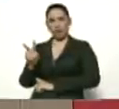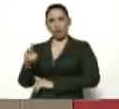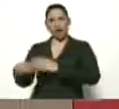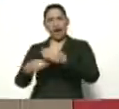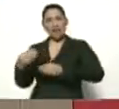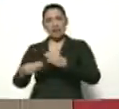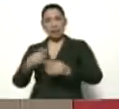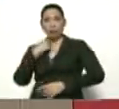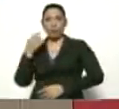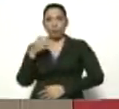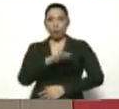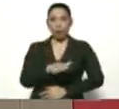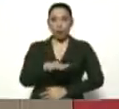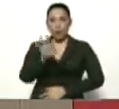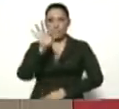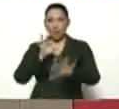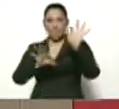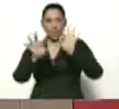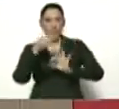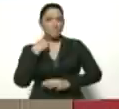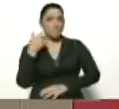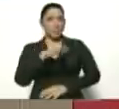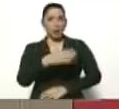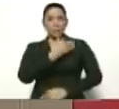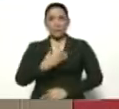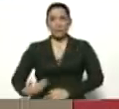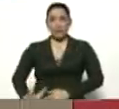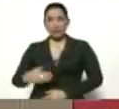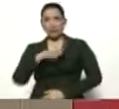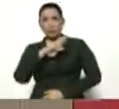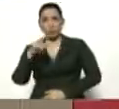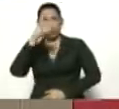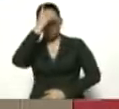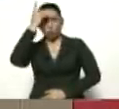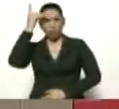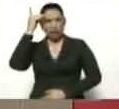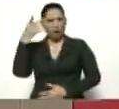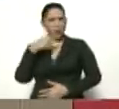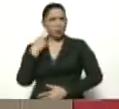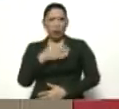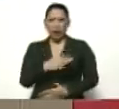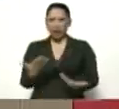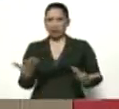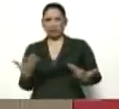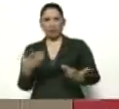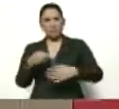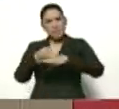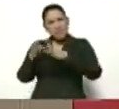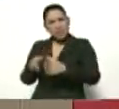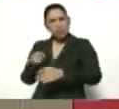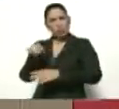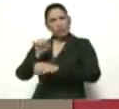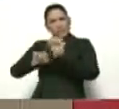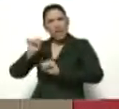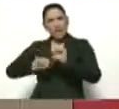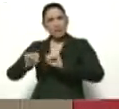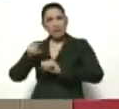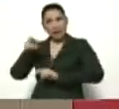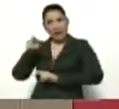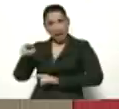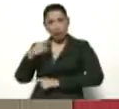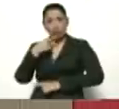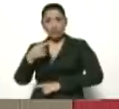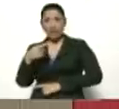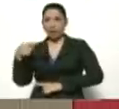asesinatos selectivos el asesinato del presidente de la republica de diosdado cabello del ministro de la defensa lo que yo estaba negando